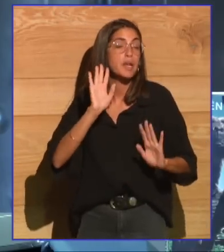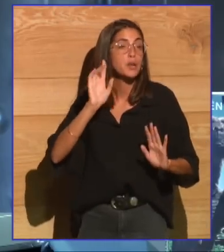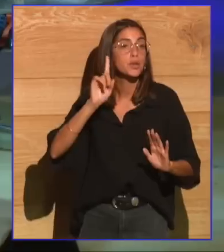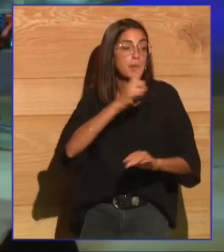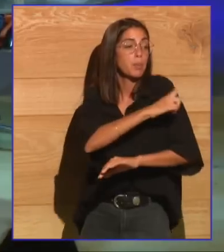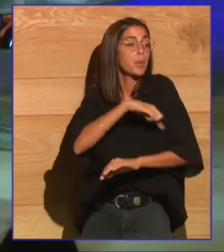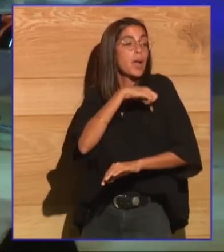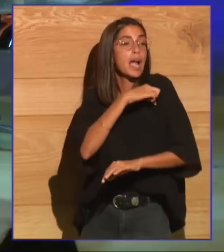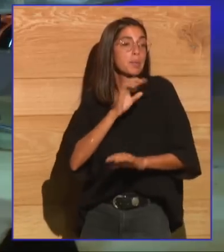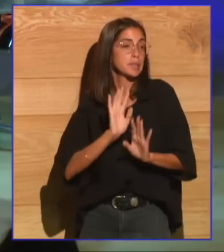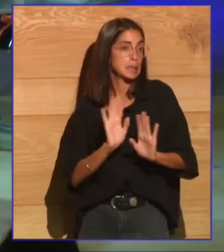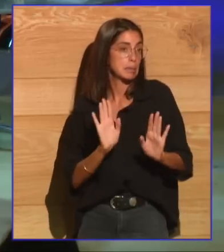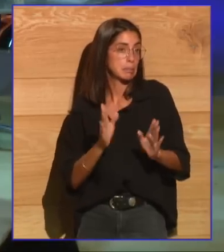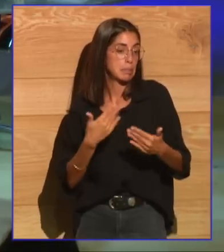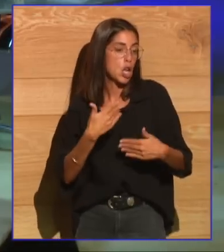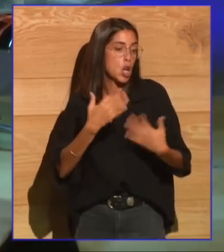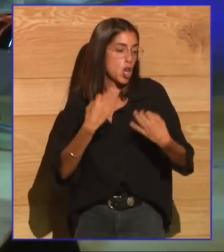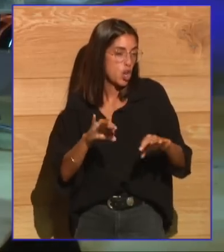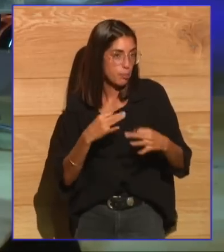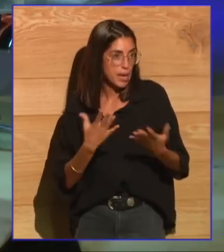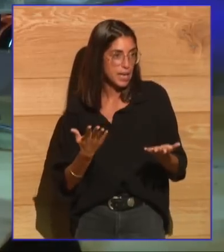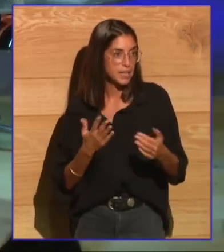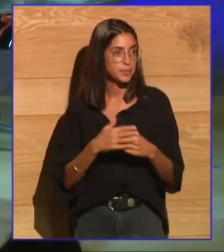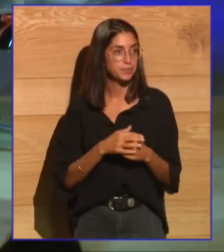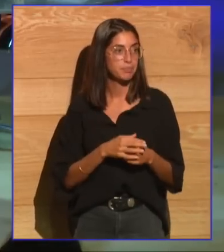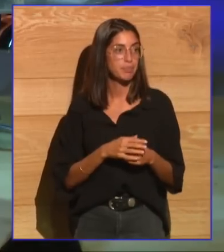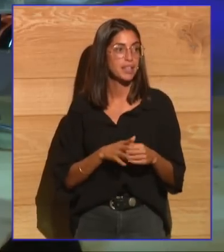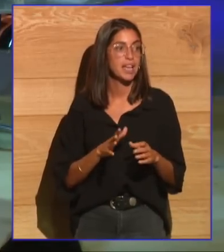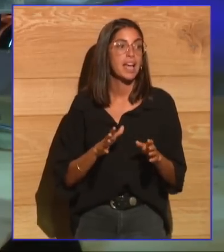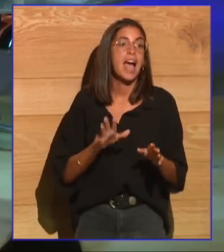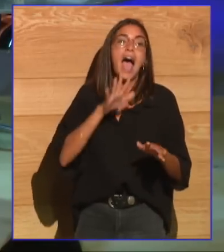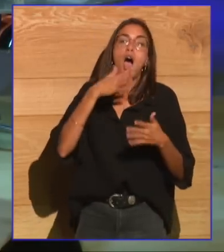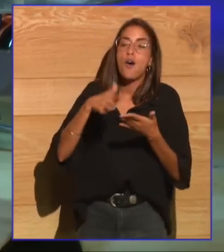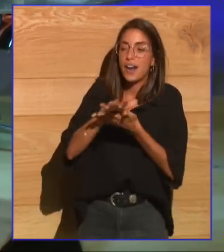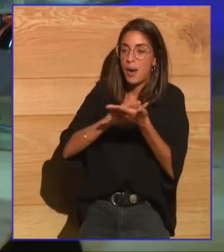este es el tema ya